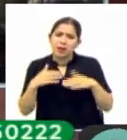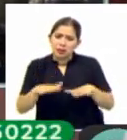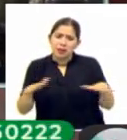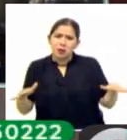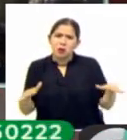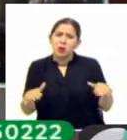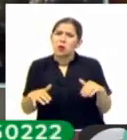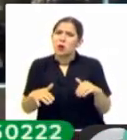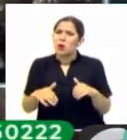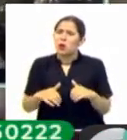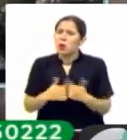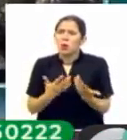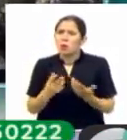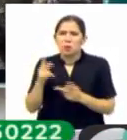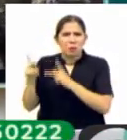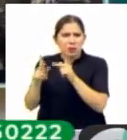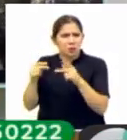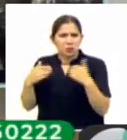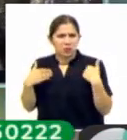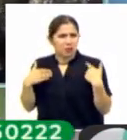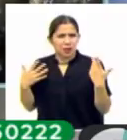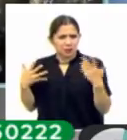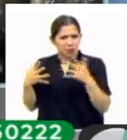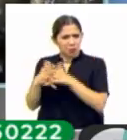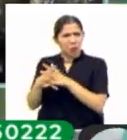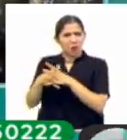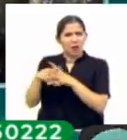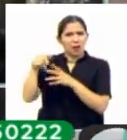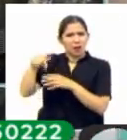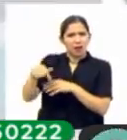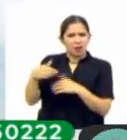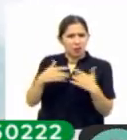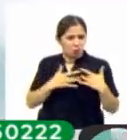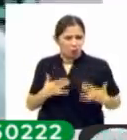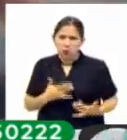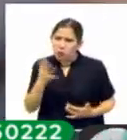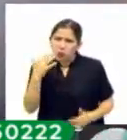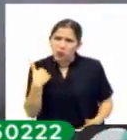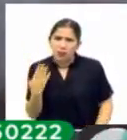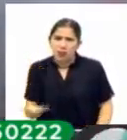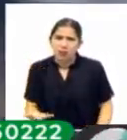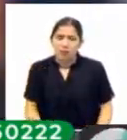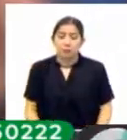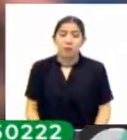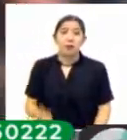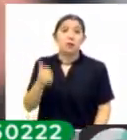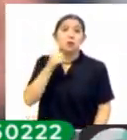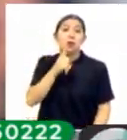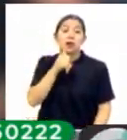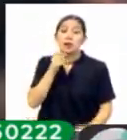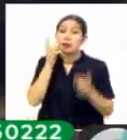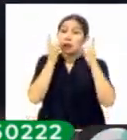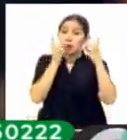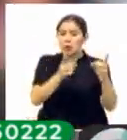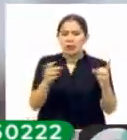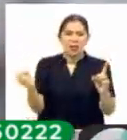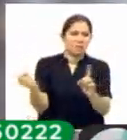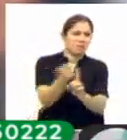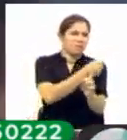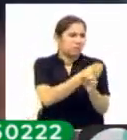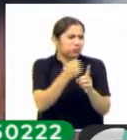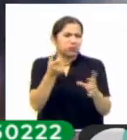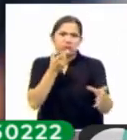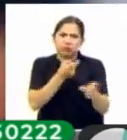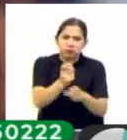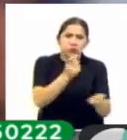no tienen esas personas que están bloqueando dentro de la ciudad corazón. Ella denunció que fue sometida a actos crueles e inhumanos